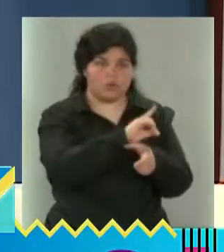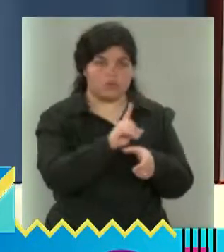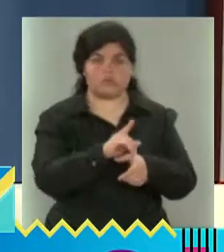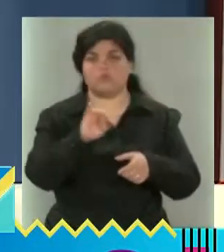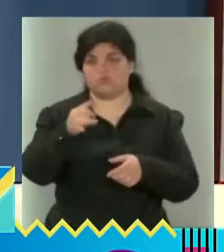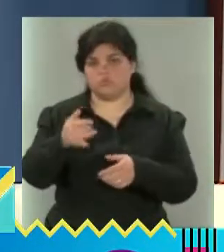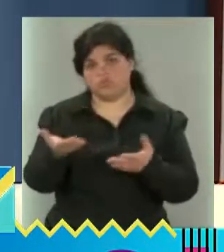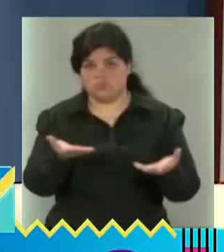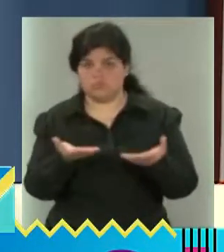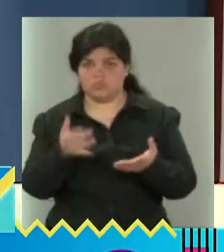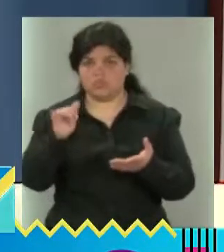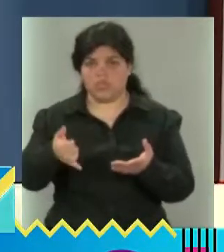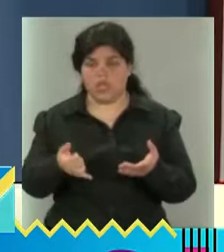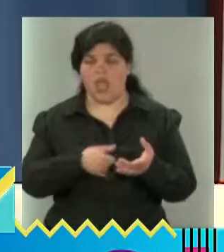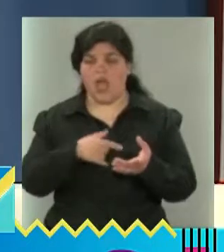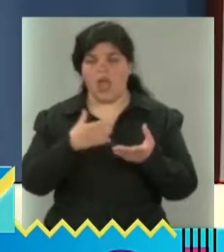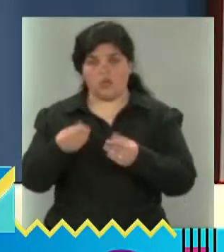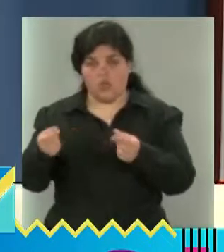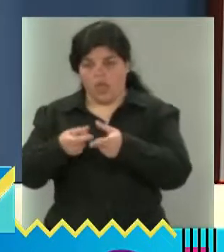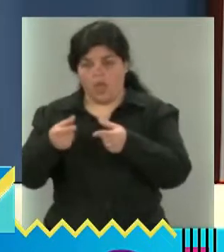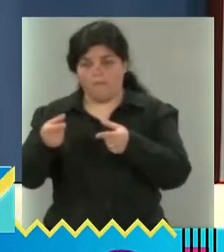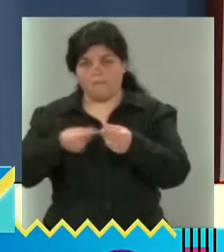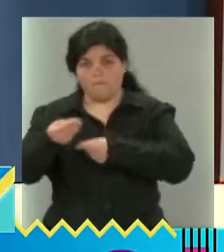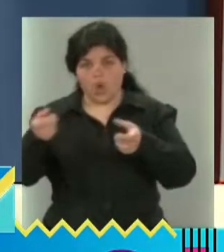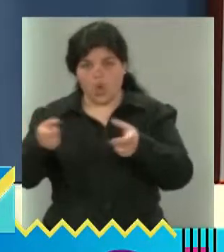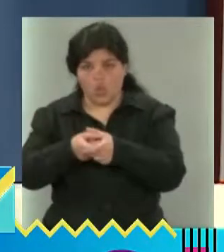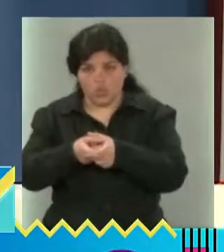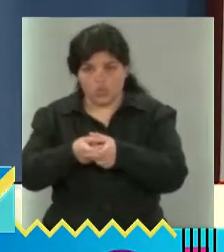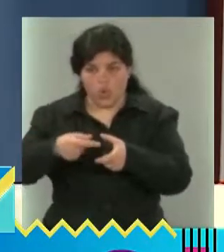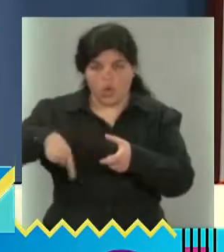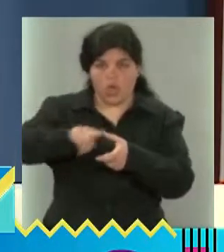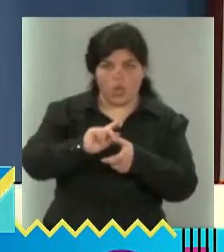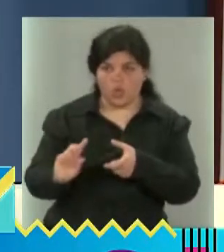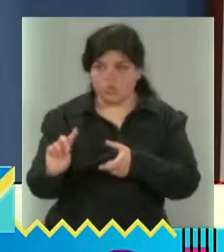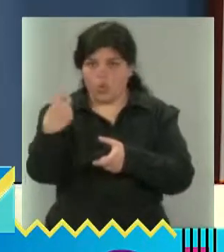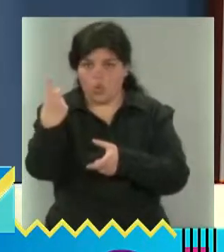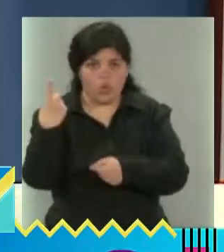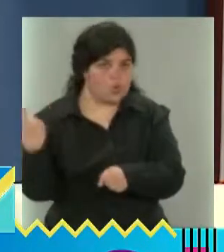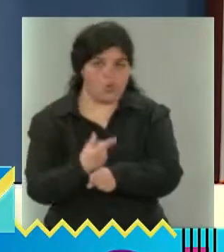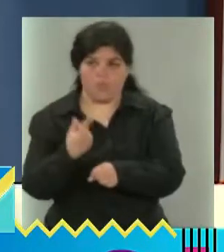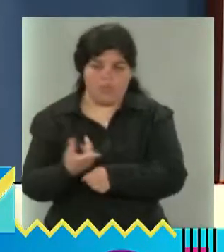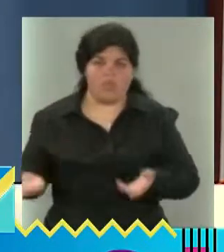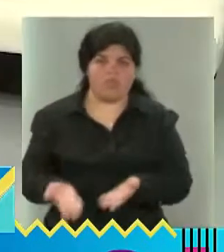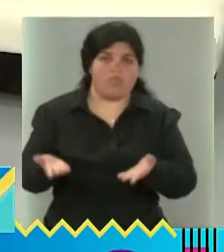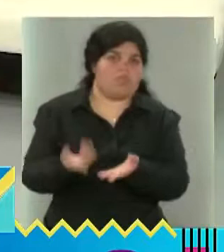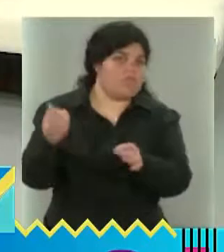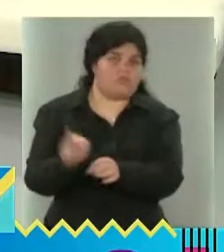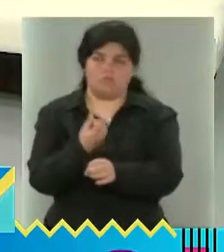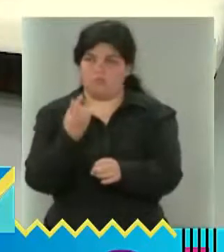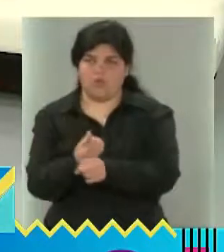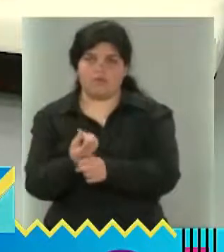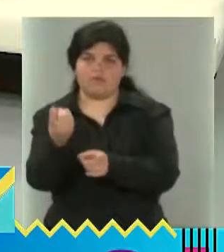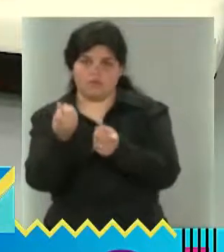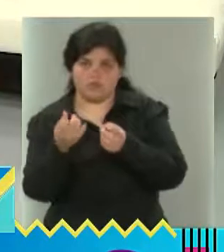productor, evitamos la concentración. Si nosotros no hacemos nada, el pequeño productor solo hoy día no puede salir adelante. ¿Y cómo se ataca esta